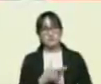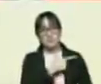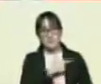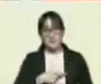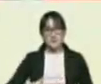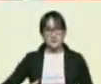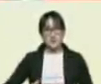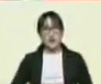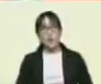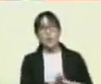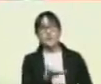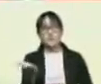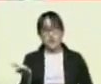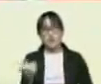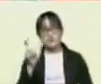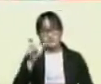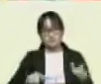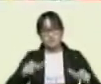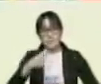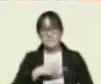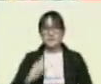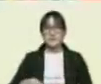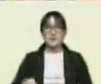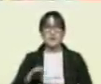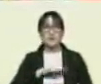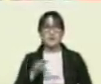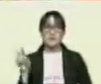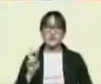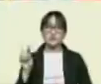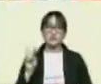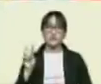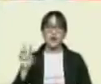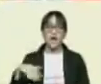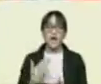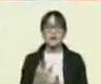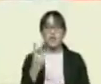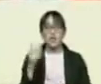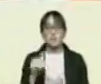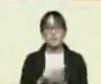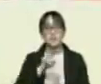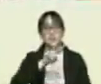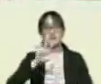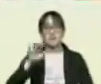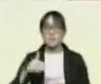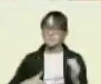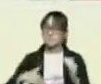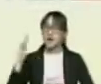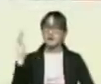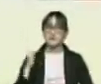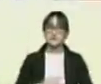porque ustedes van a ser presidente de este país hasta el 2025 y más.